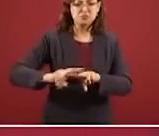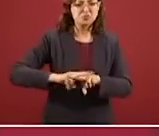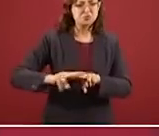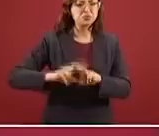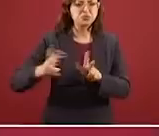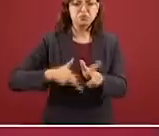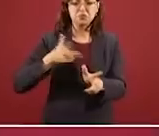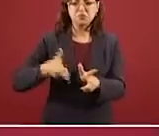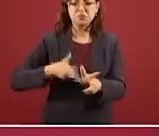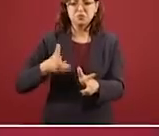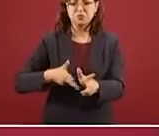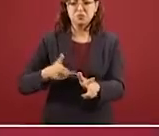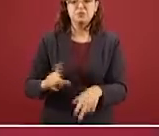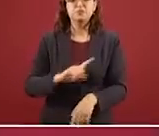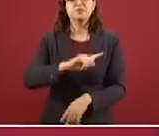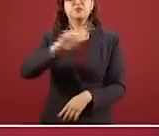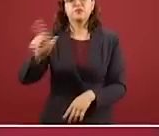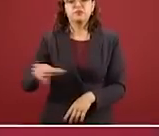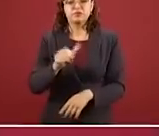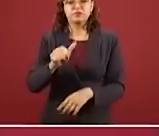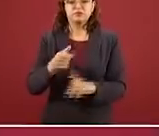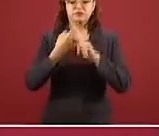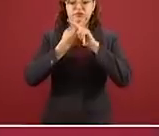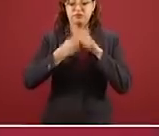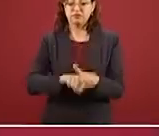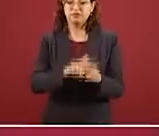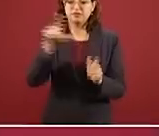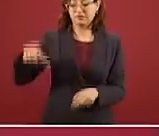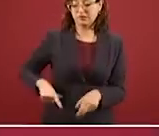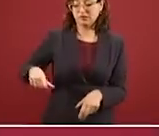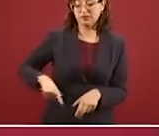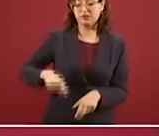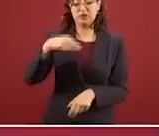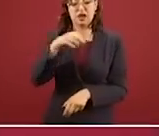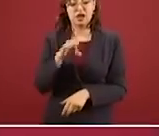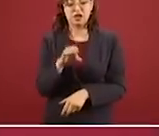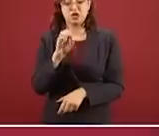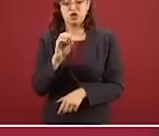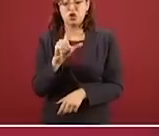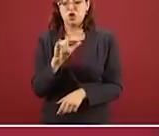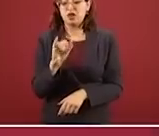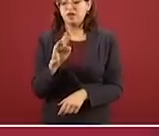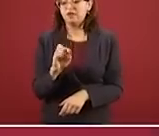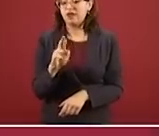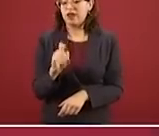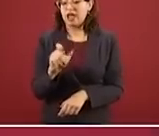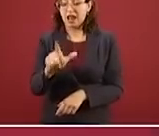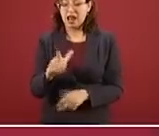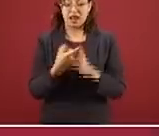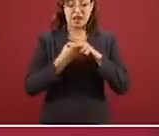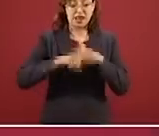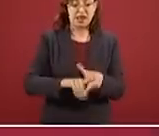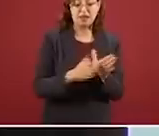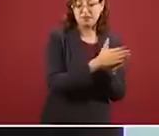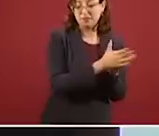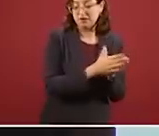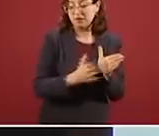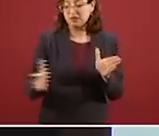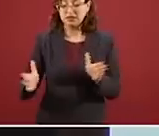llegan los neoliberales en este periodo que